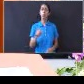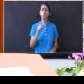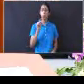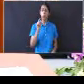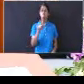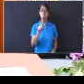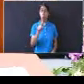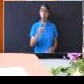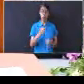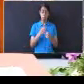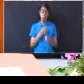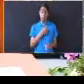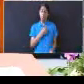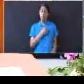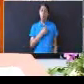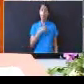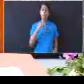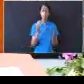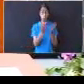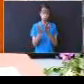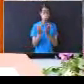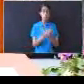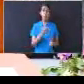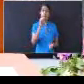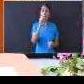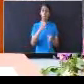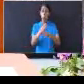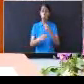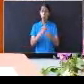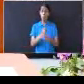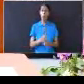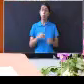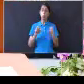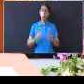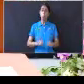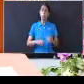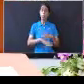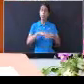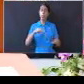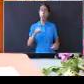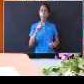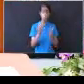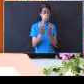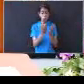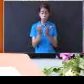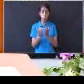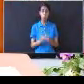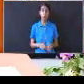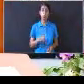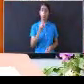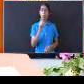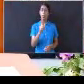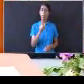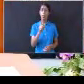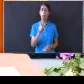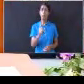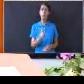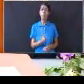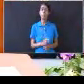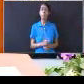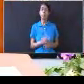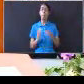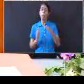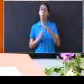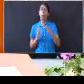En un año puede sacar las cosas. Dos años. El bachillerato en un año. La primaria se saca como en dos y algo. Los